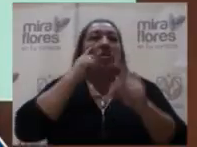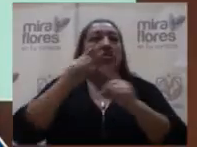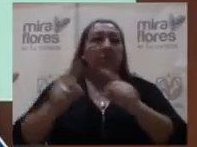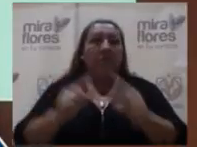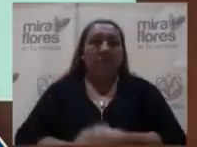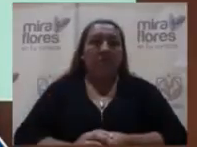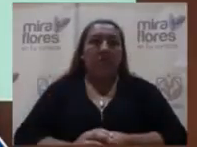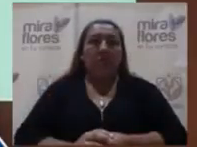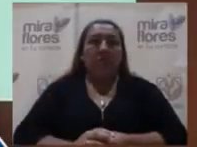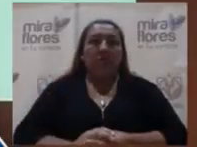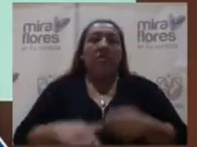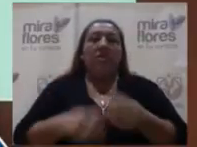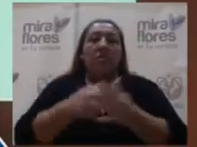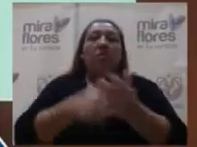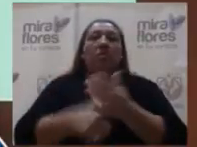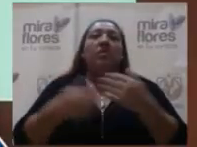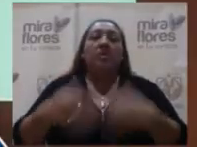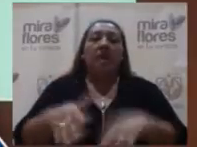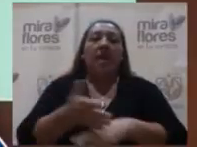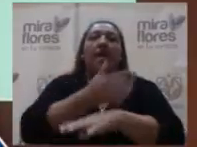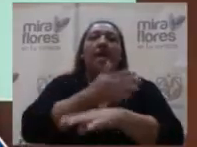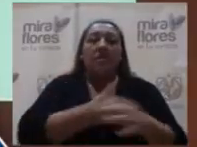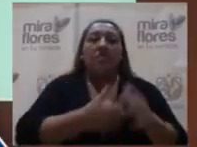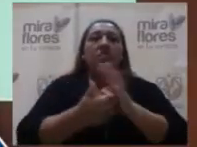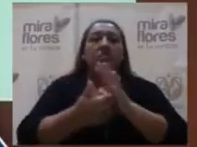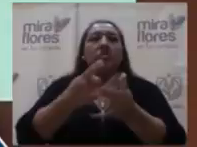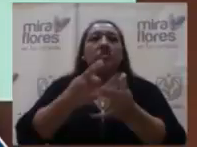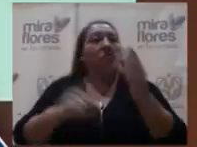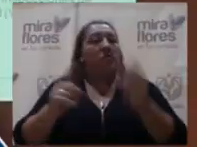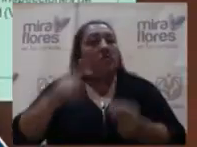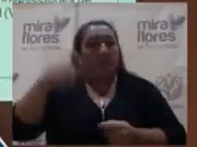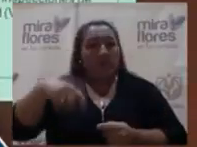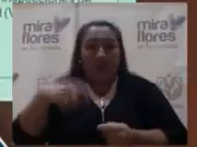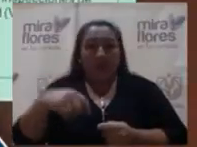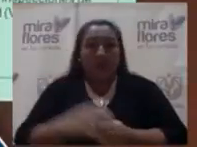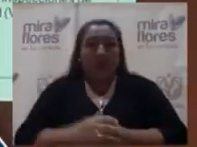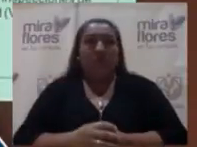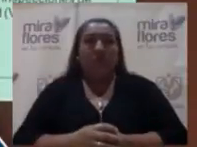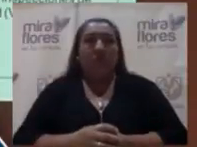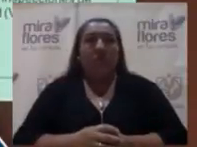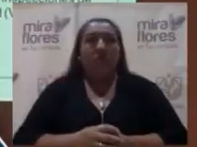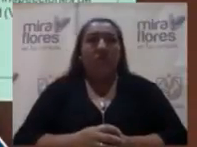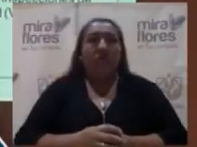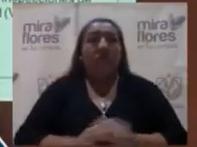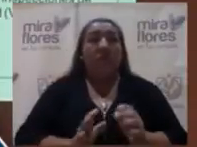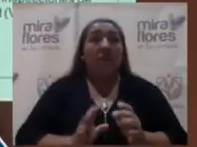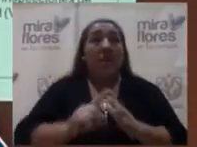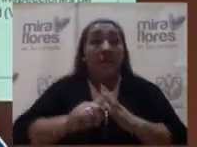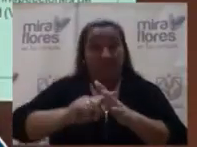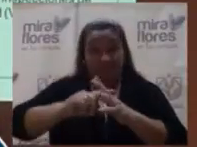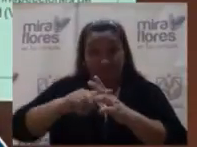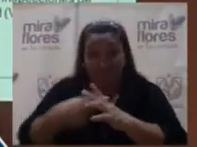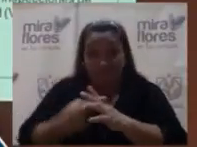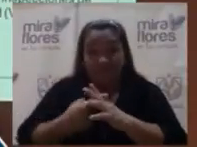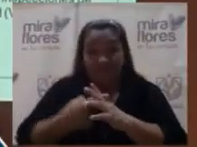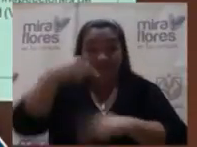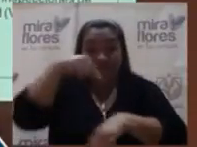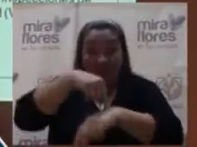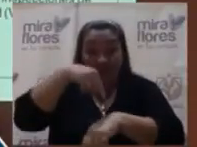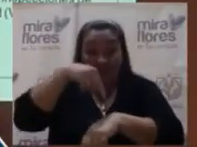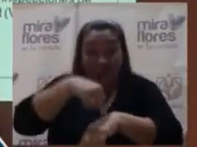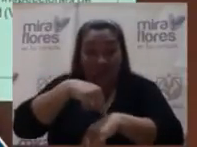inspecciones de los expedientes que ya habían sido presentados, no necesariamente en orden. A partir del momento